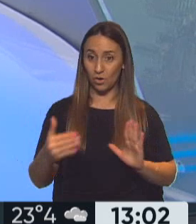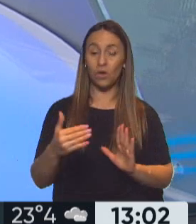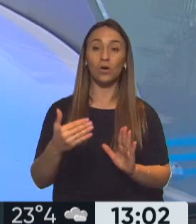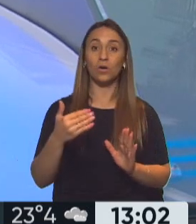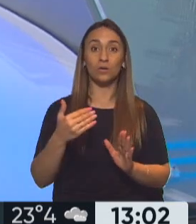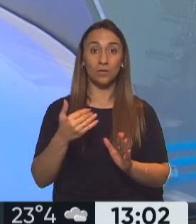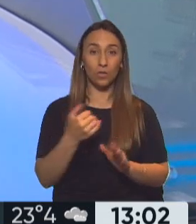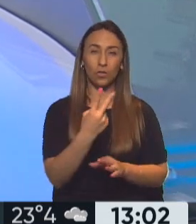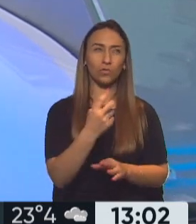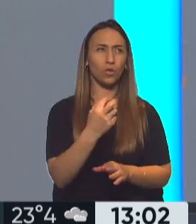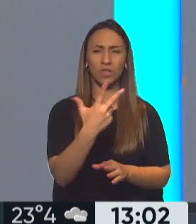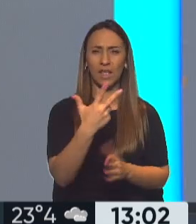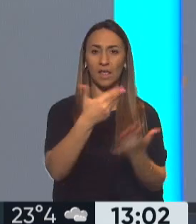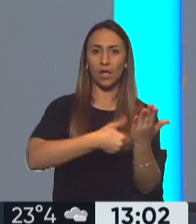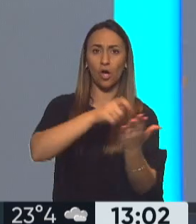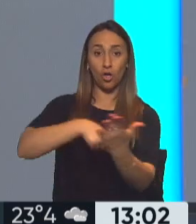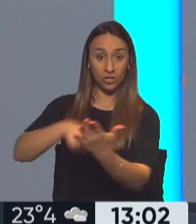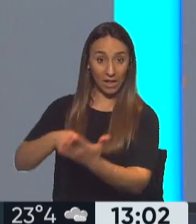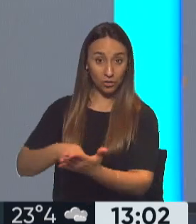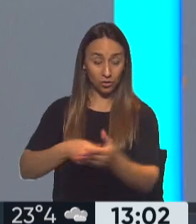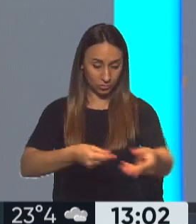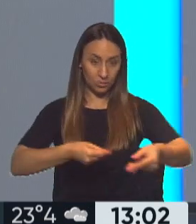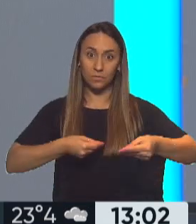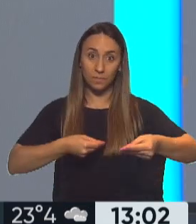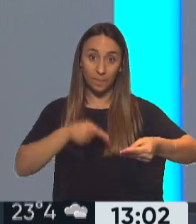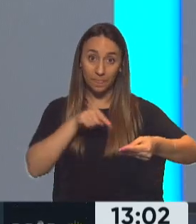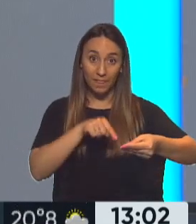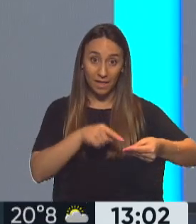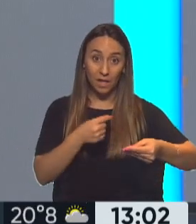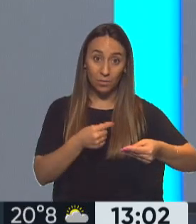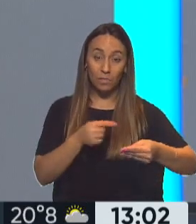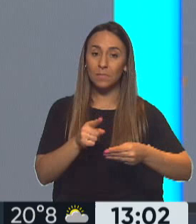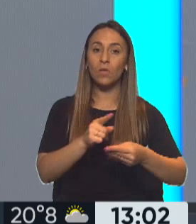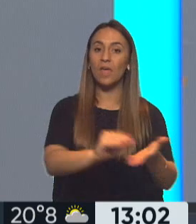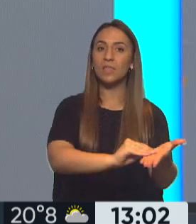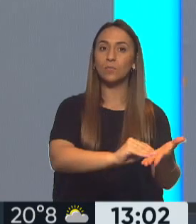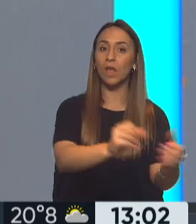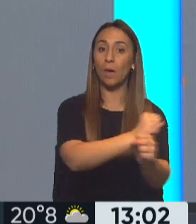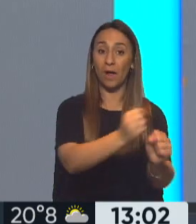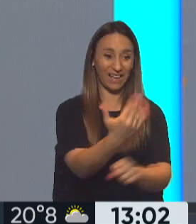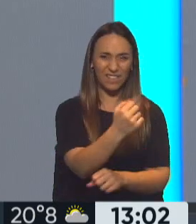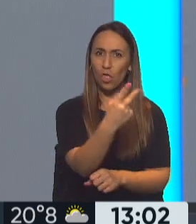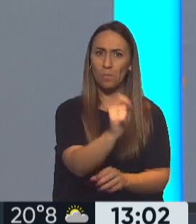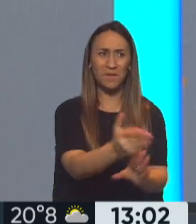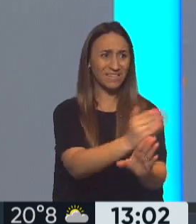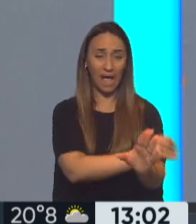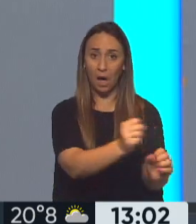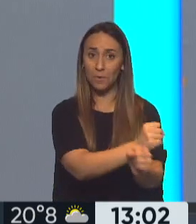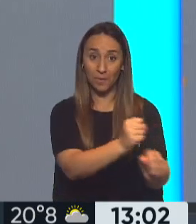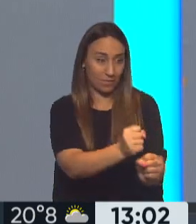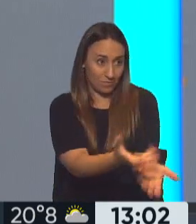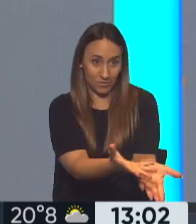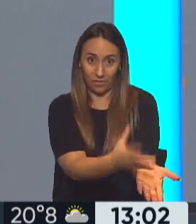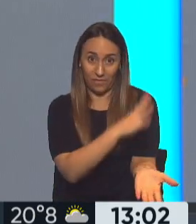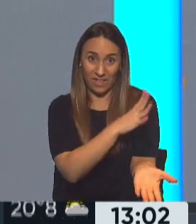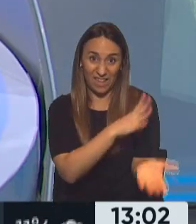3 contratos con lo que fue el pliego de la aprobación de diputado, el pliego original de diputado hace 2 meses atrás. O sea, no solo que no estaba ni